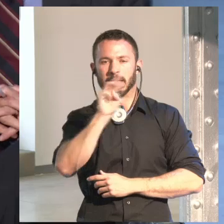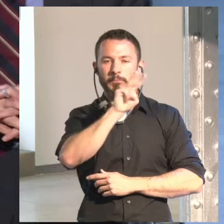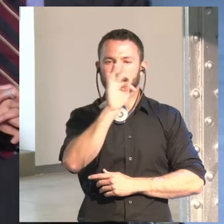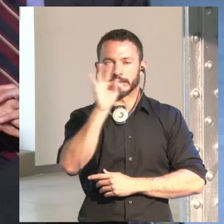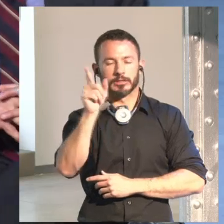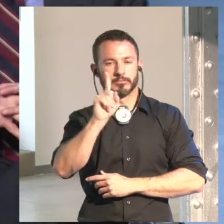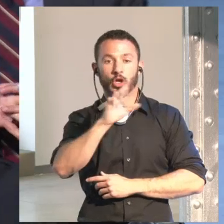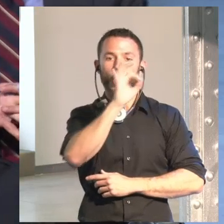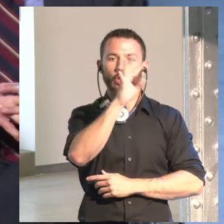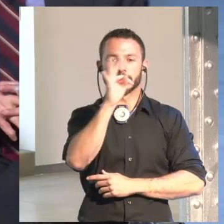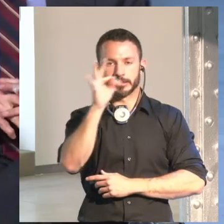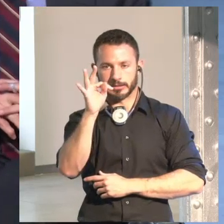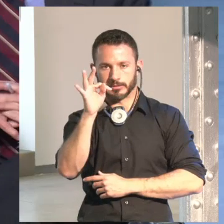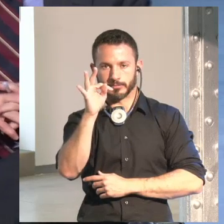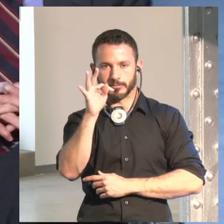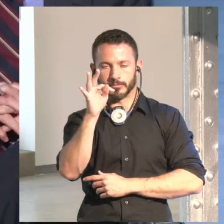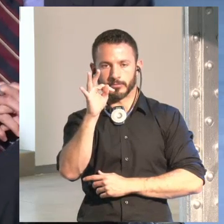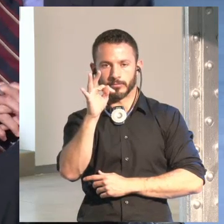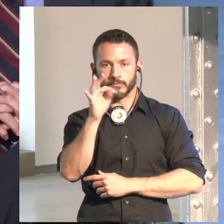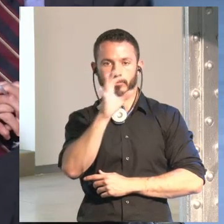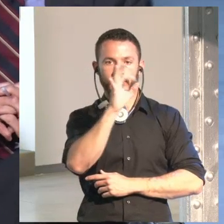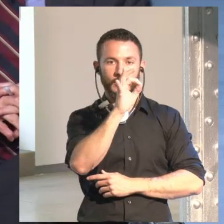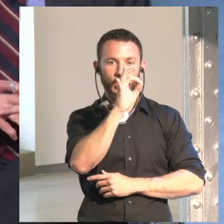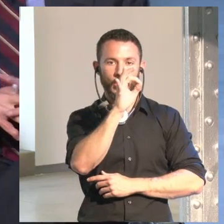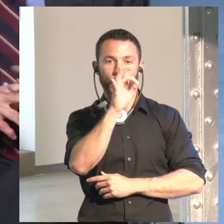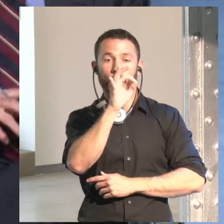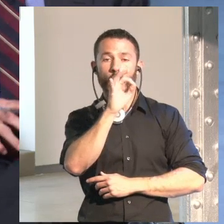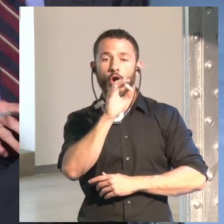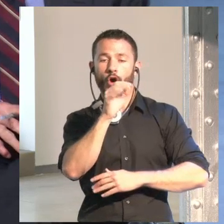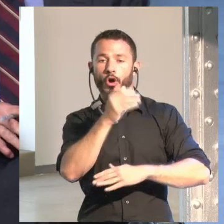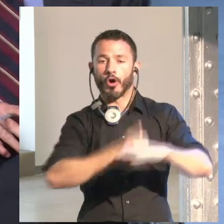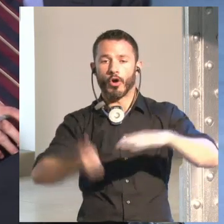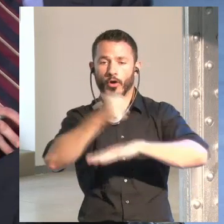PTT, sino OTT, over the top.